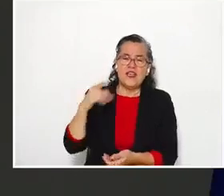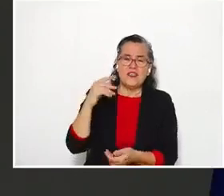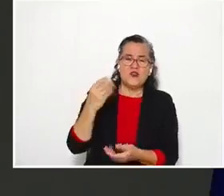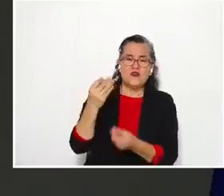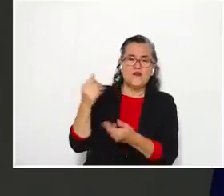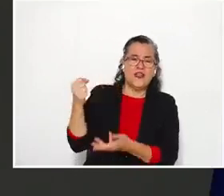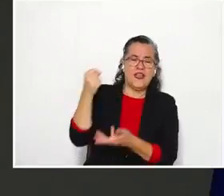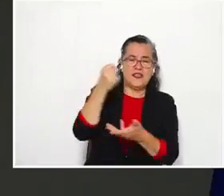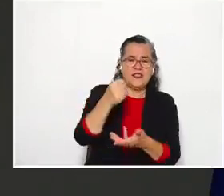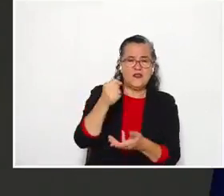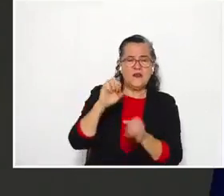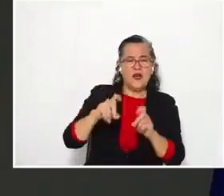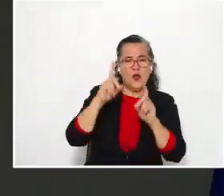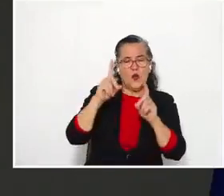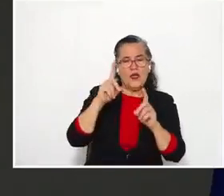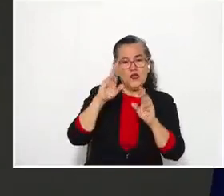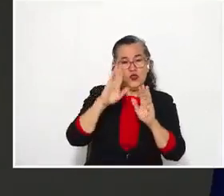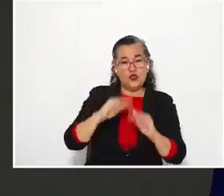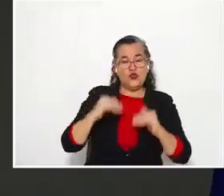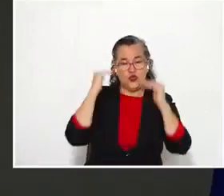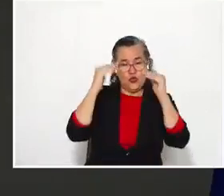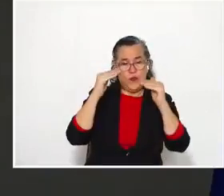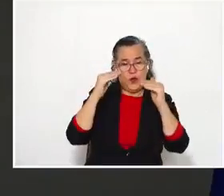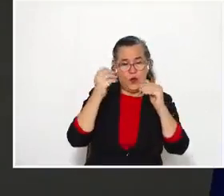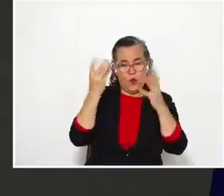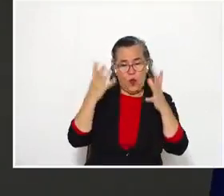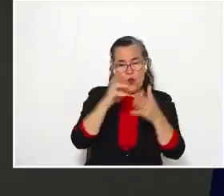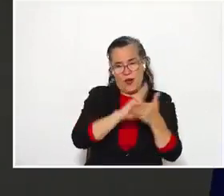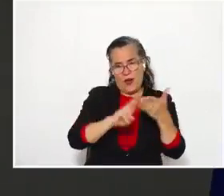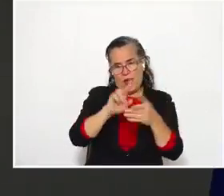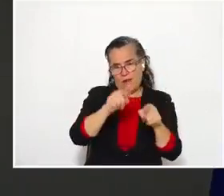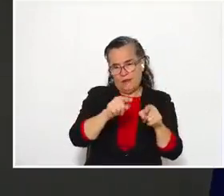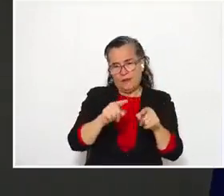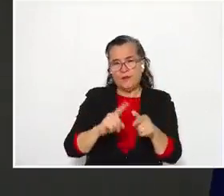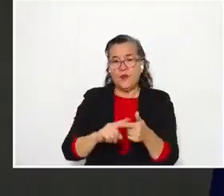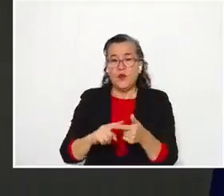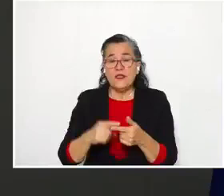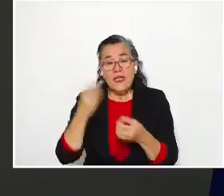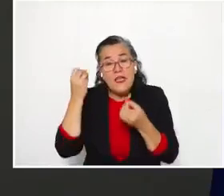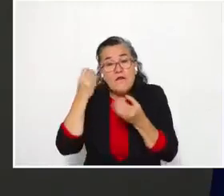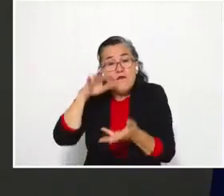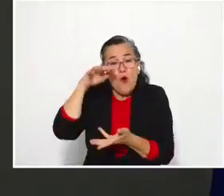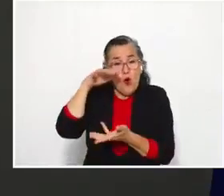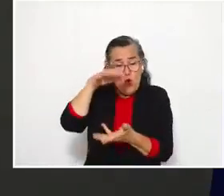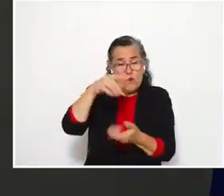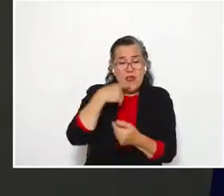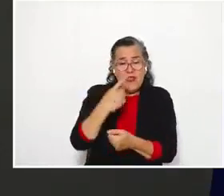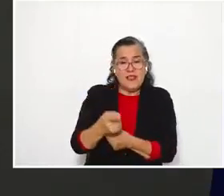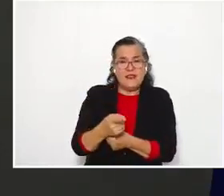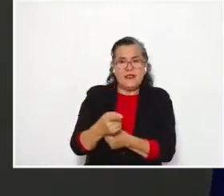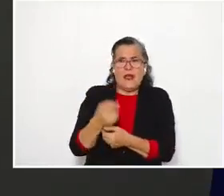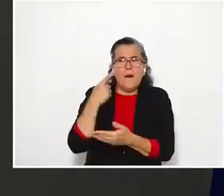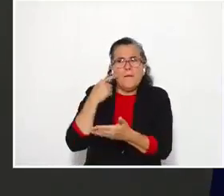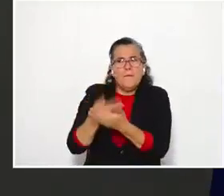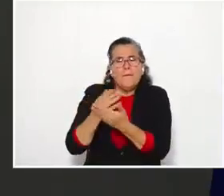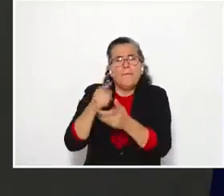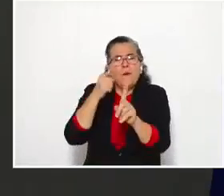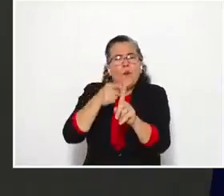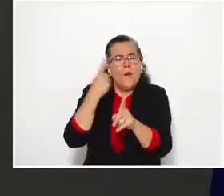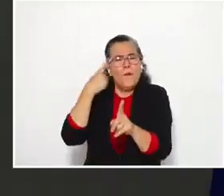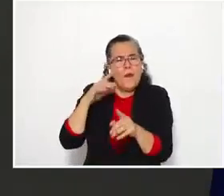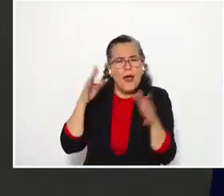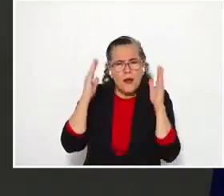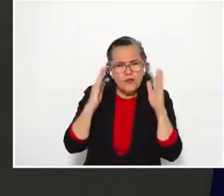pública. El informe propone objetivos para ampliar la cobertura, apoyar la retención y la